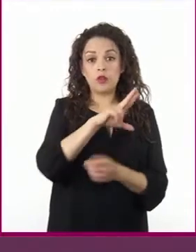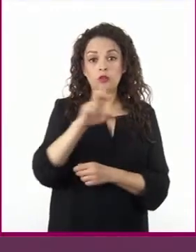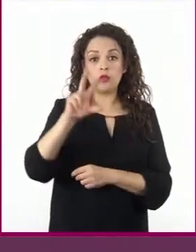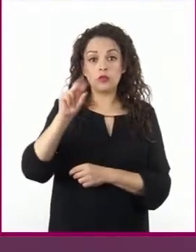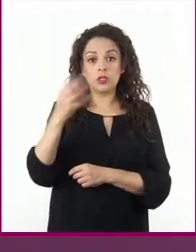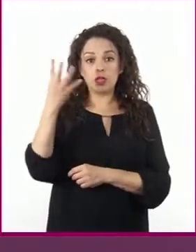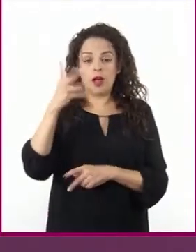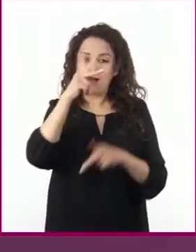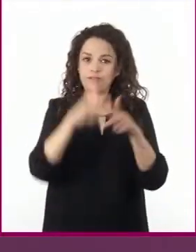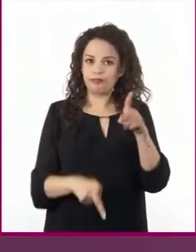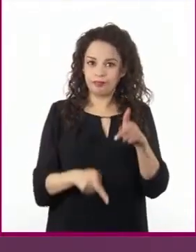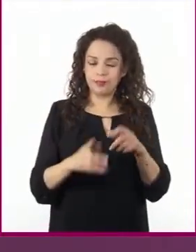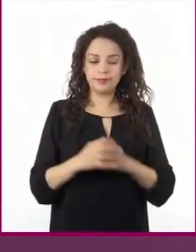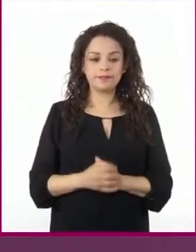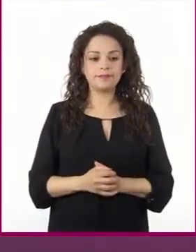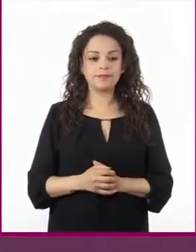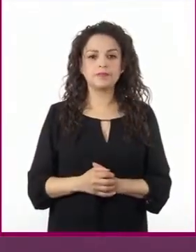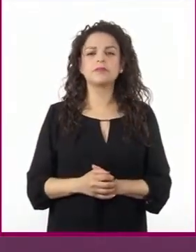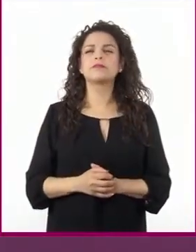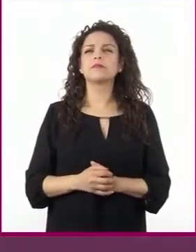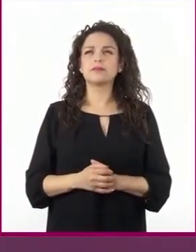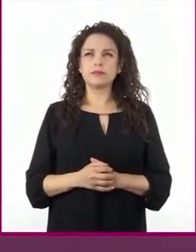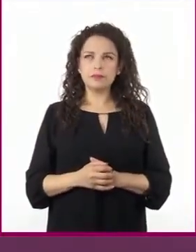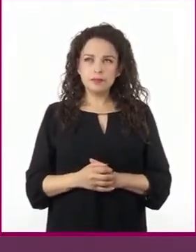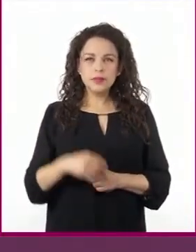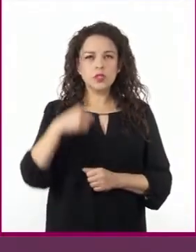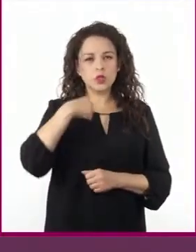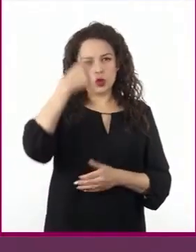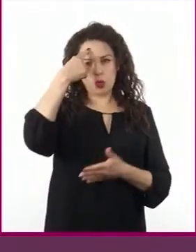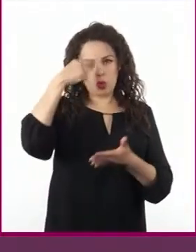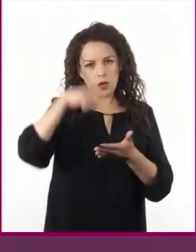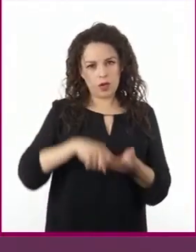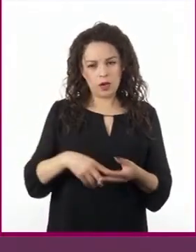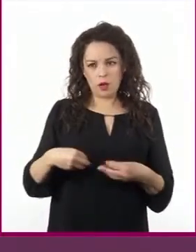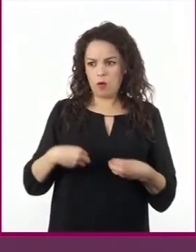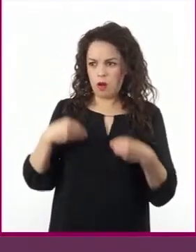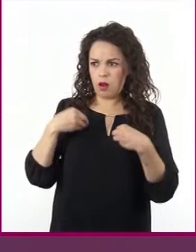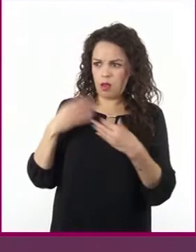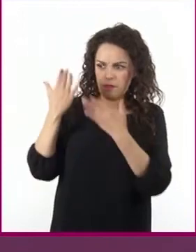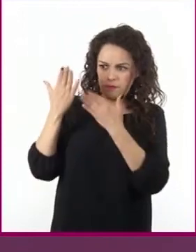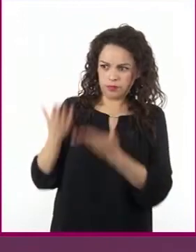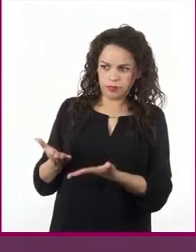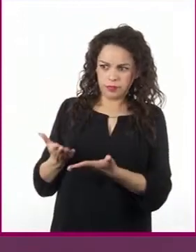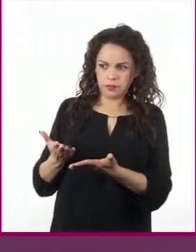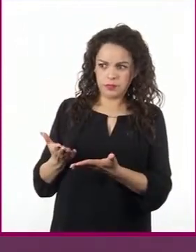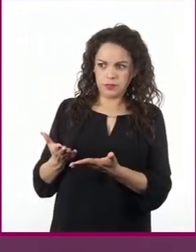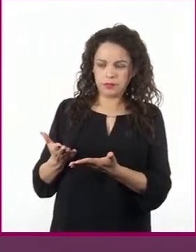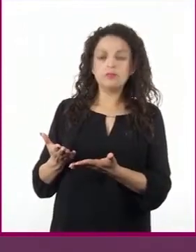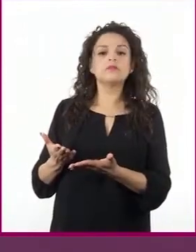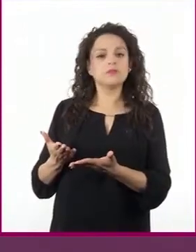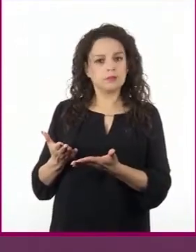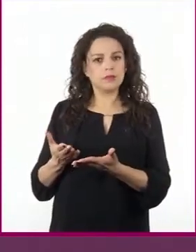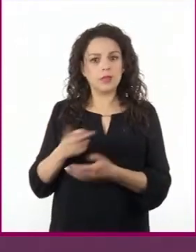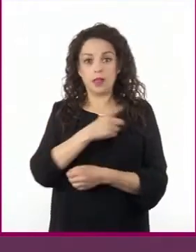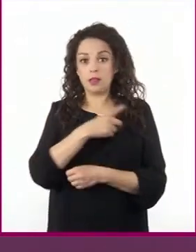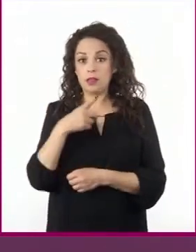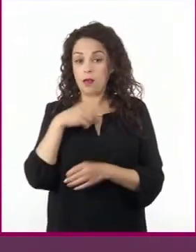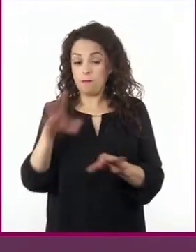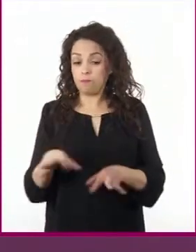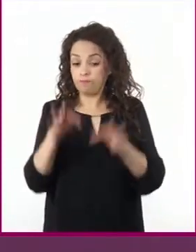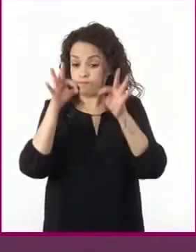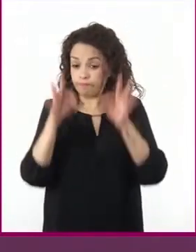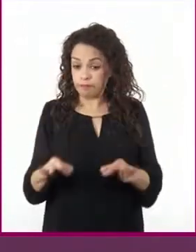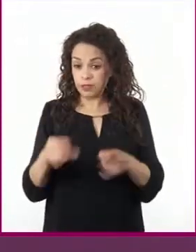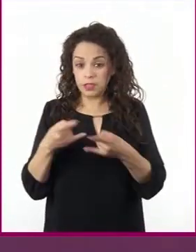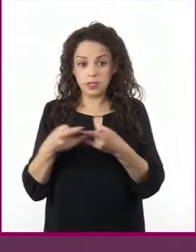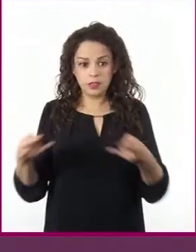1880-1884. Profesora, considero que la vida de un personaje tan importante y polémico debe basarse en hechos, y eso solo